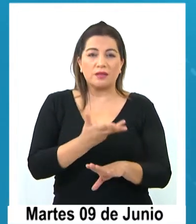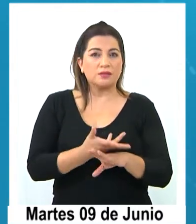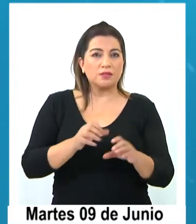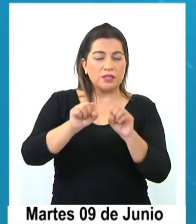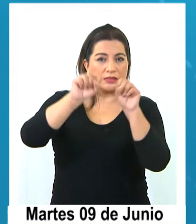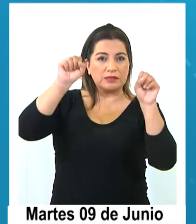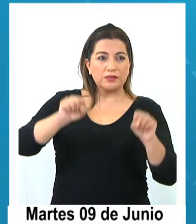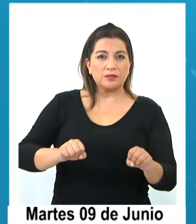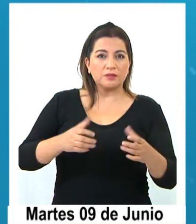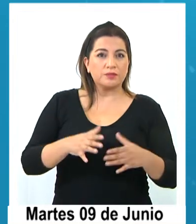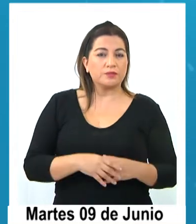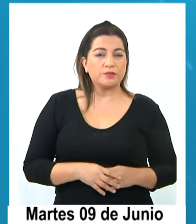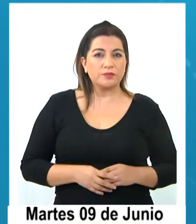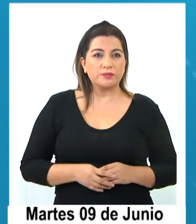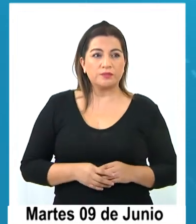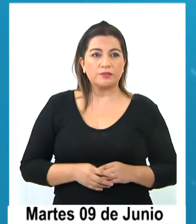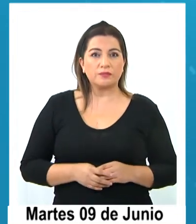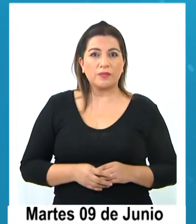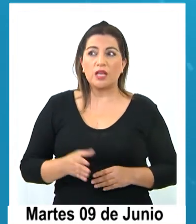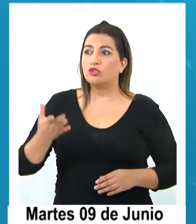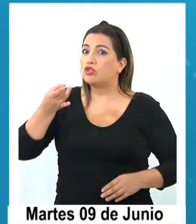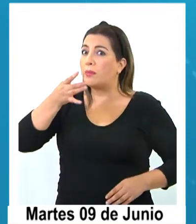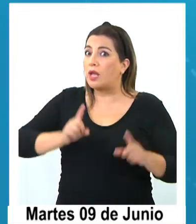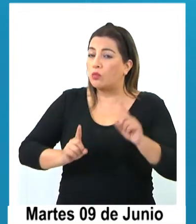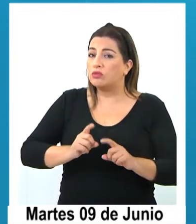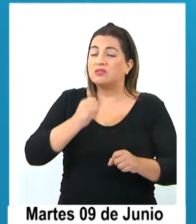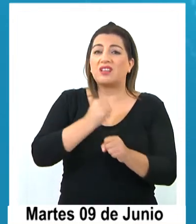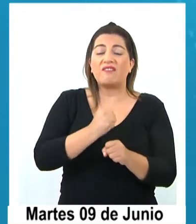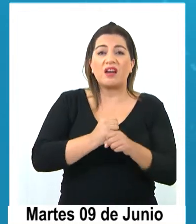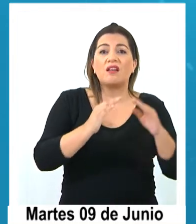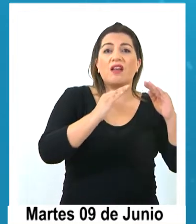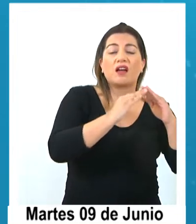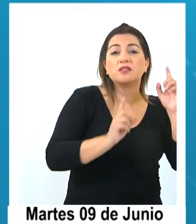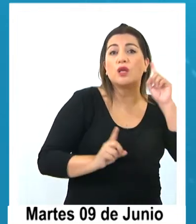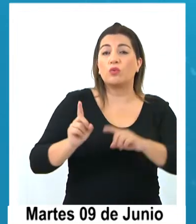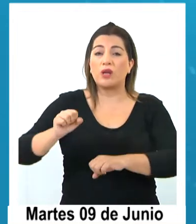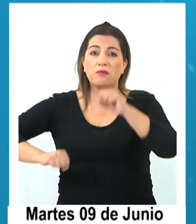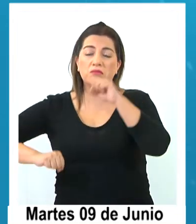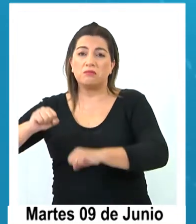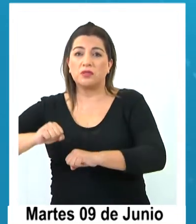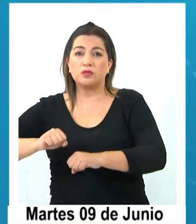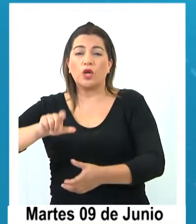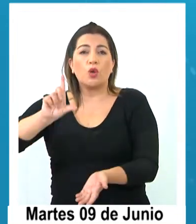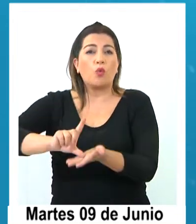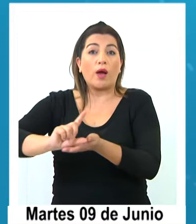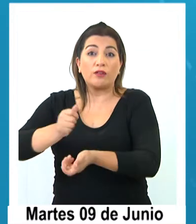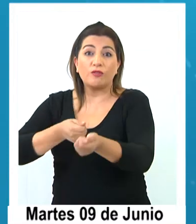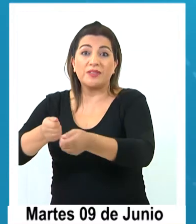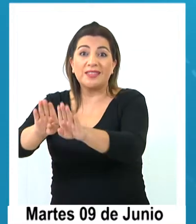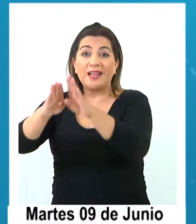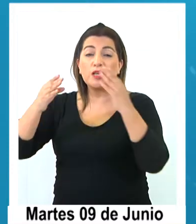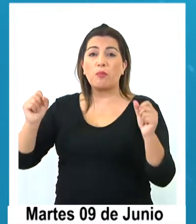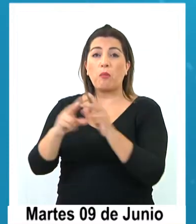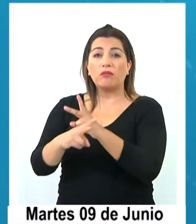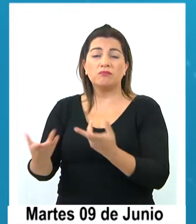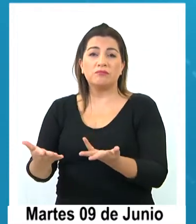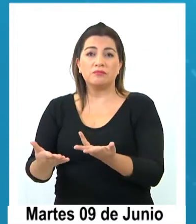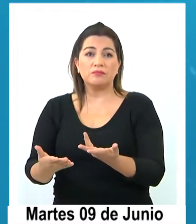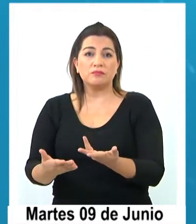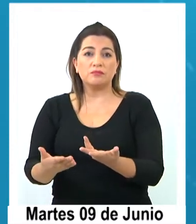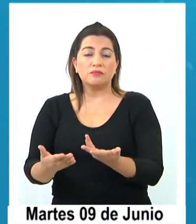sistema de la modalidad de teletrabajo, pero las grandes empresas, por ejemplo, hasta ahora los centros comerciales